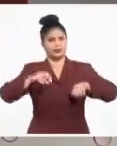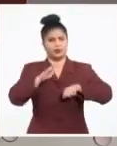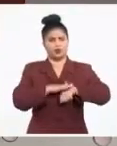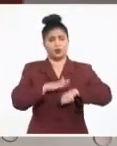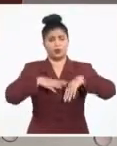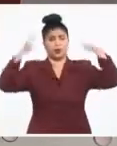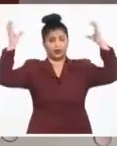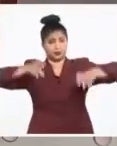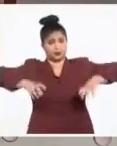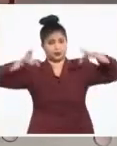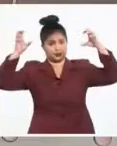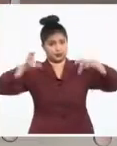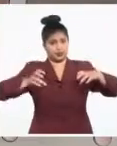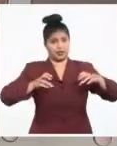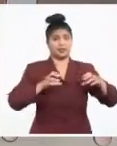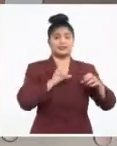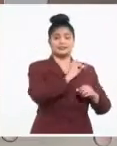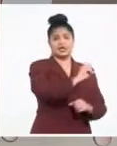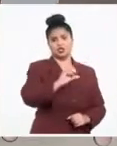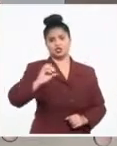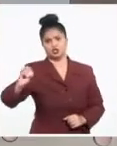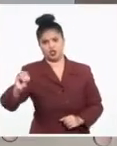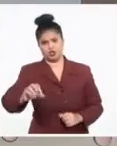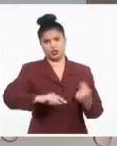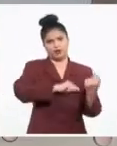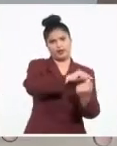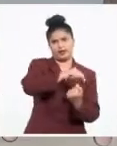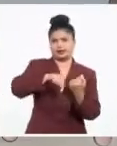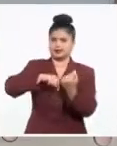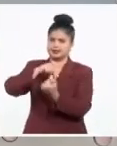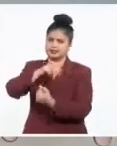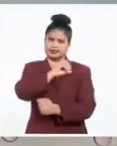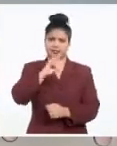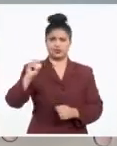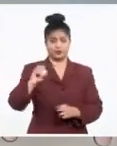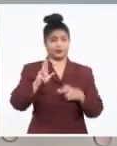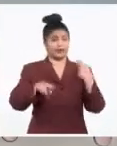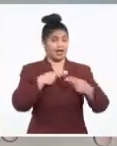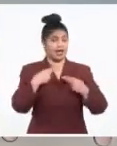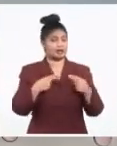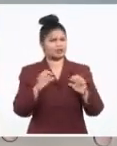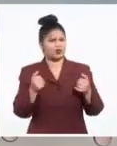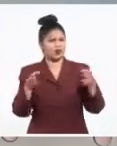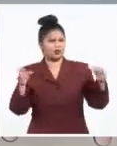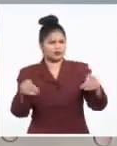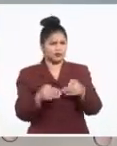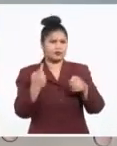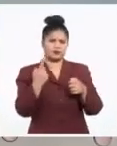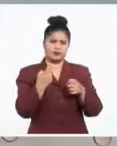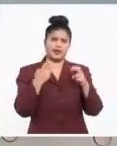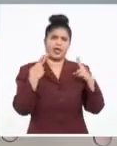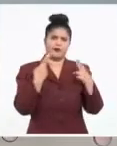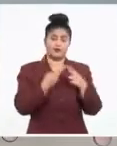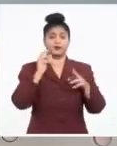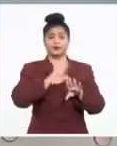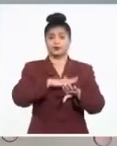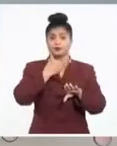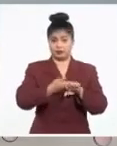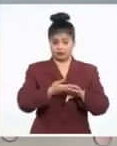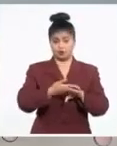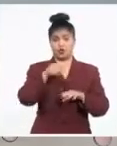marchaba igualado a cero carreras al término de la primera entrada. Este partido se va a reanudar cuando finalice la primera ronda. El próximo choque de los nuestros